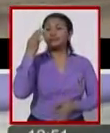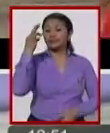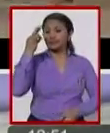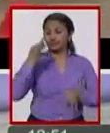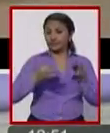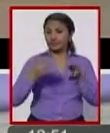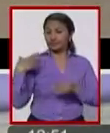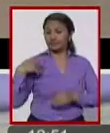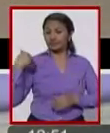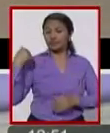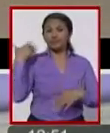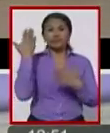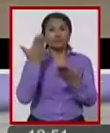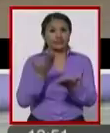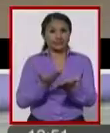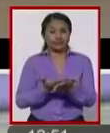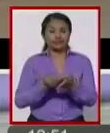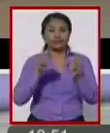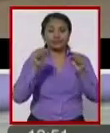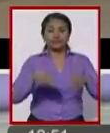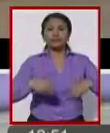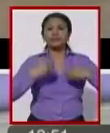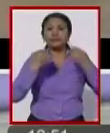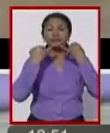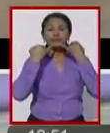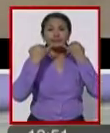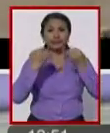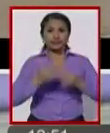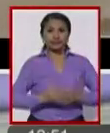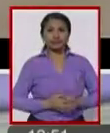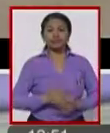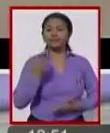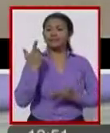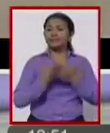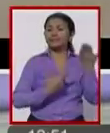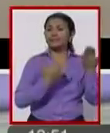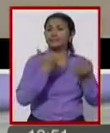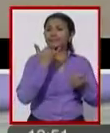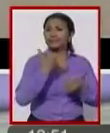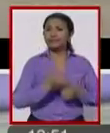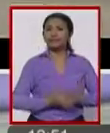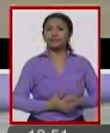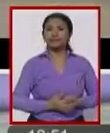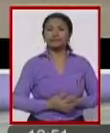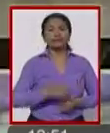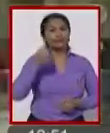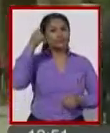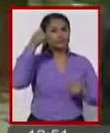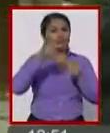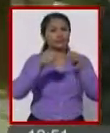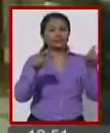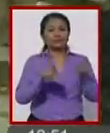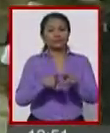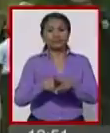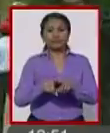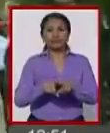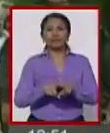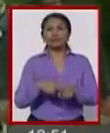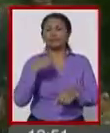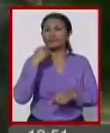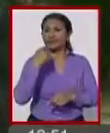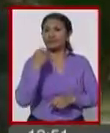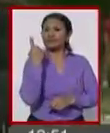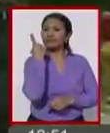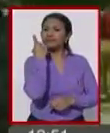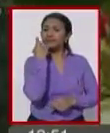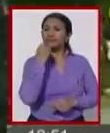que justamente la propietaria llega y nos puede brindar una información de qué es lo que habría sucedido. Recordemos también, Nicole, y como le